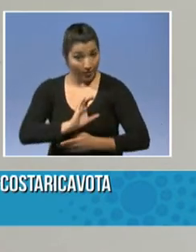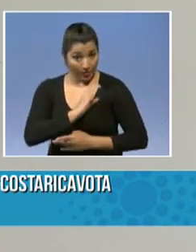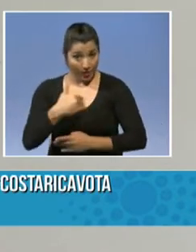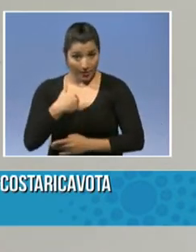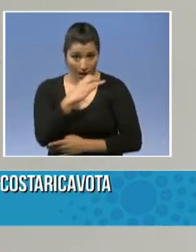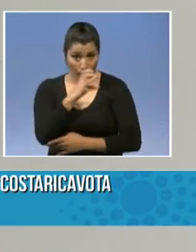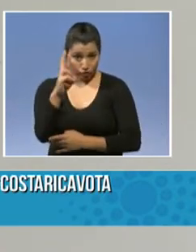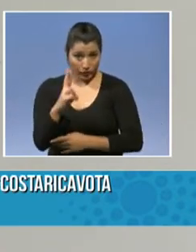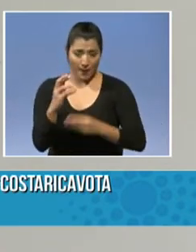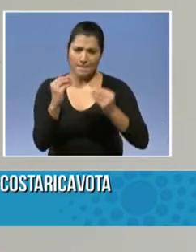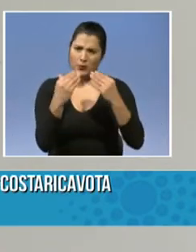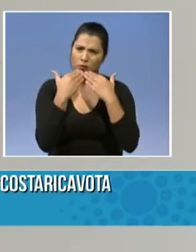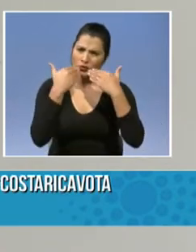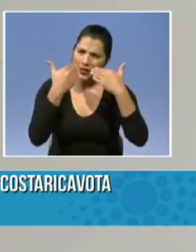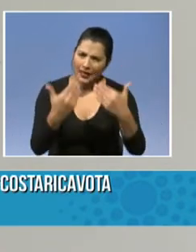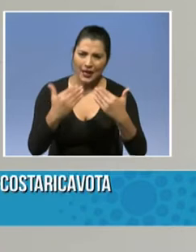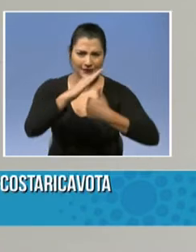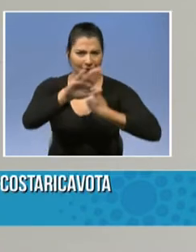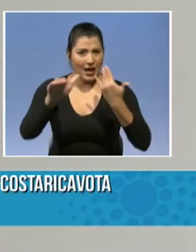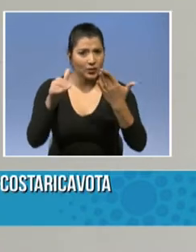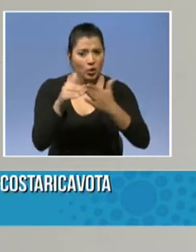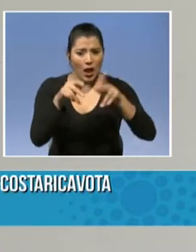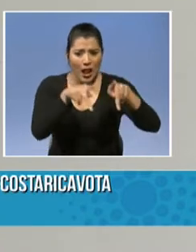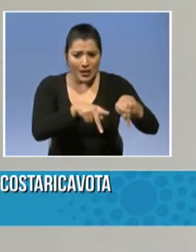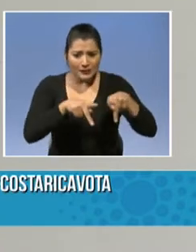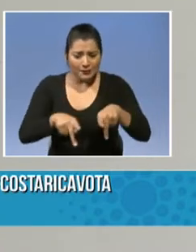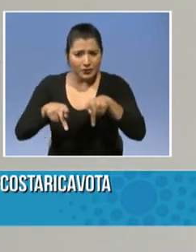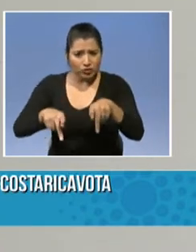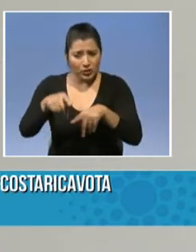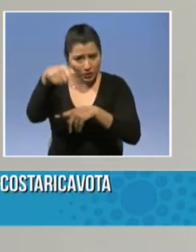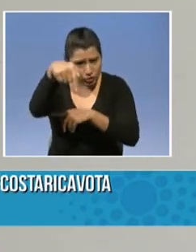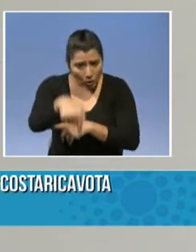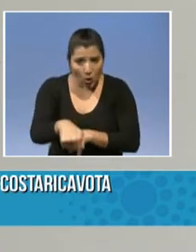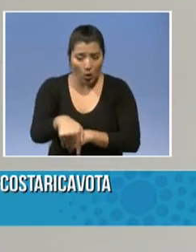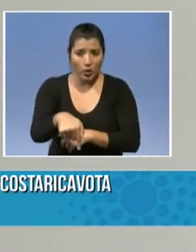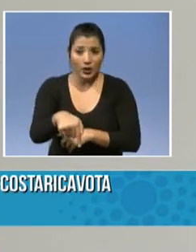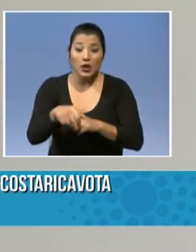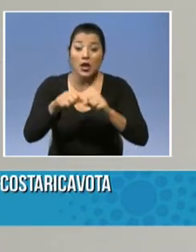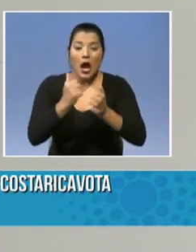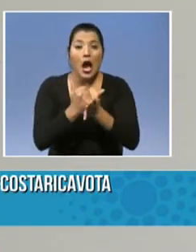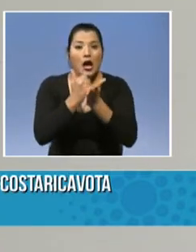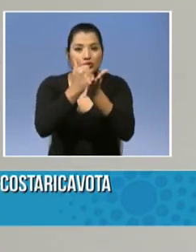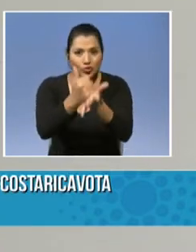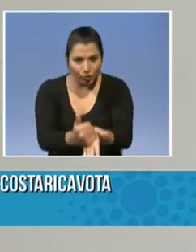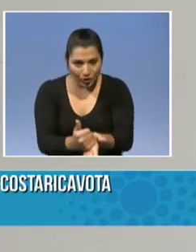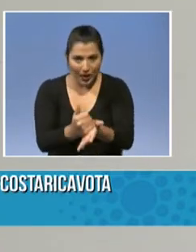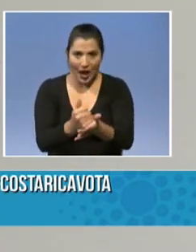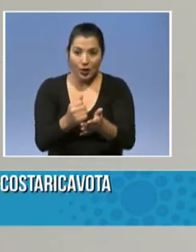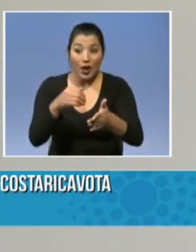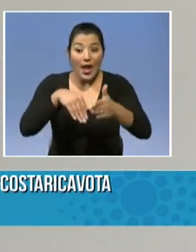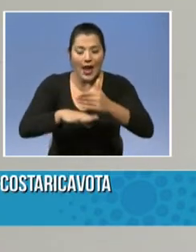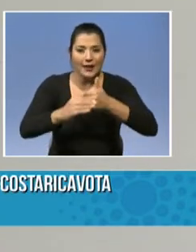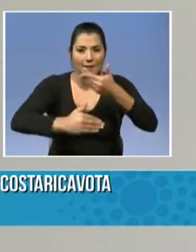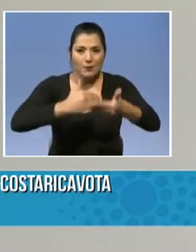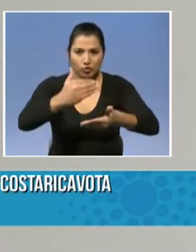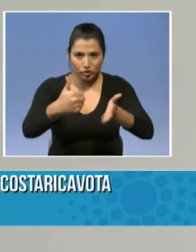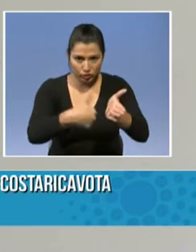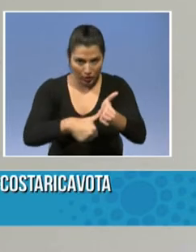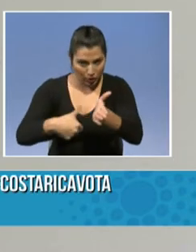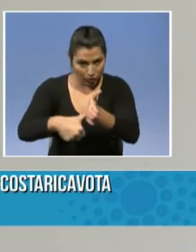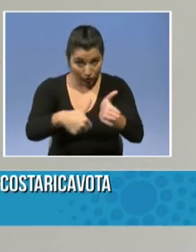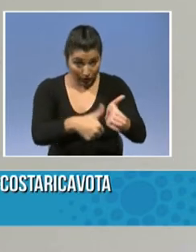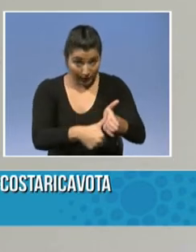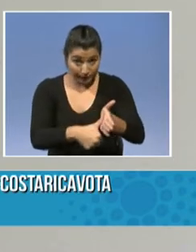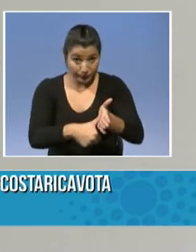Gracias, muchas gracias a todos los que hoy, de una u otra manera, colaboraron en las tareas electorales.